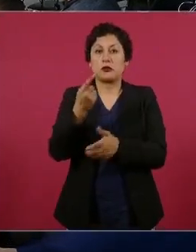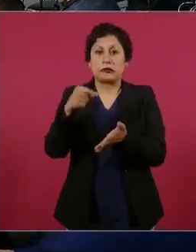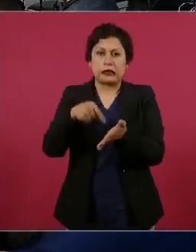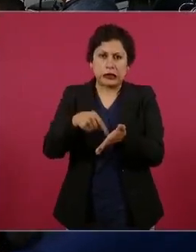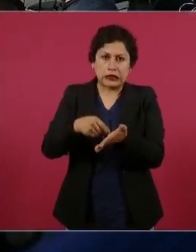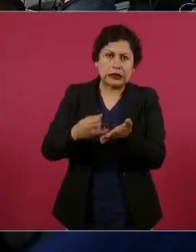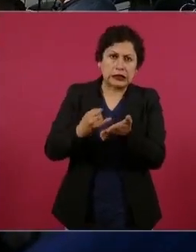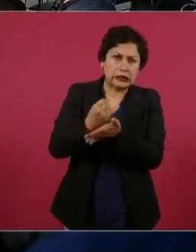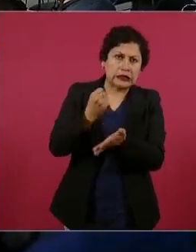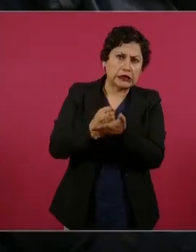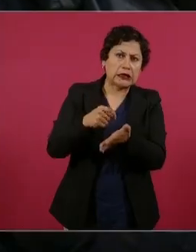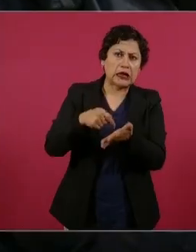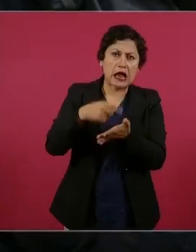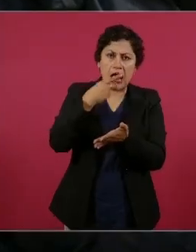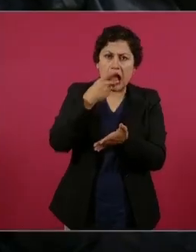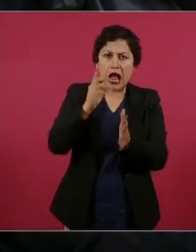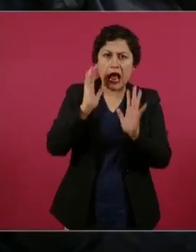había